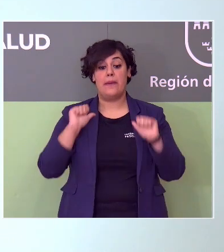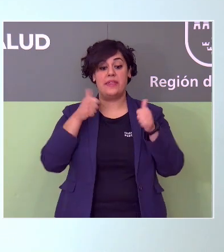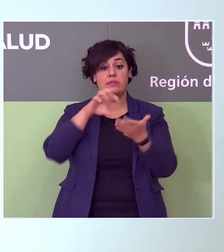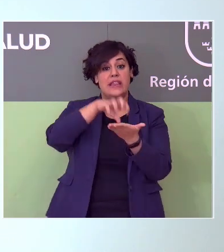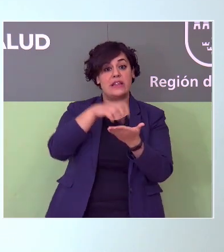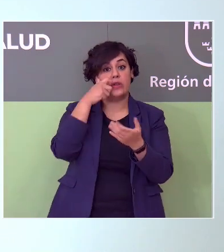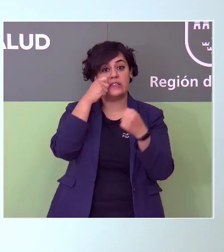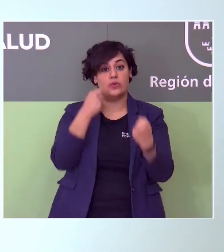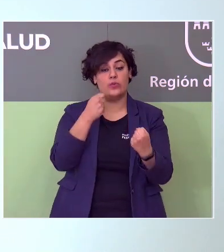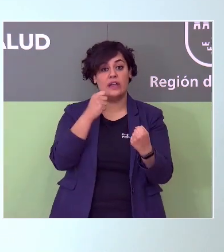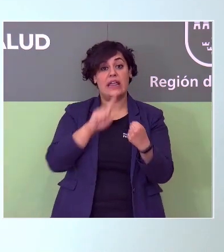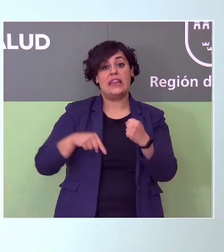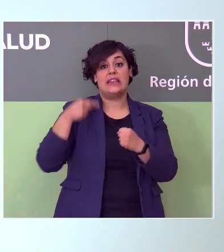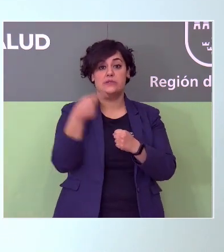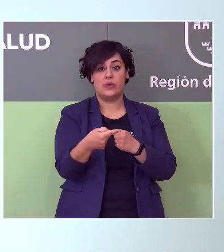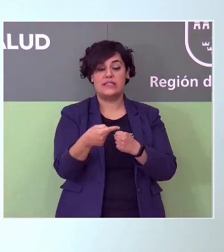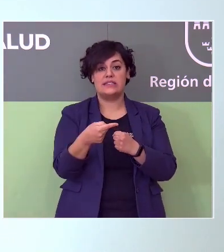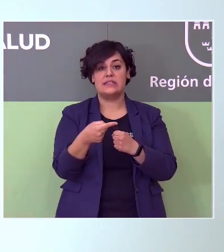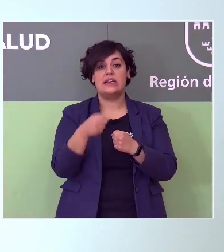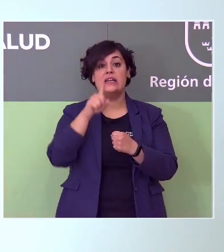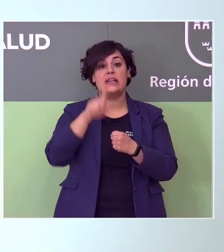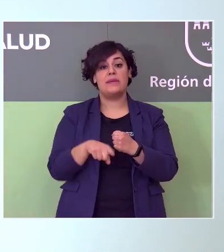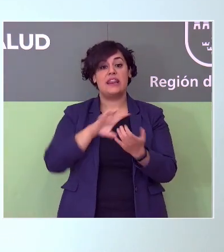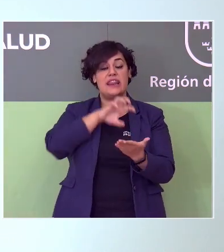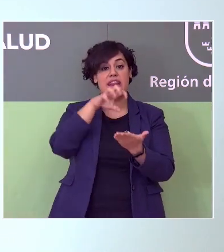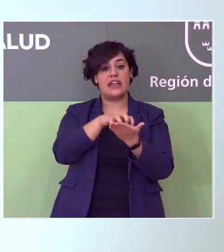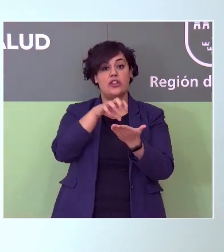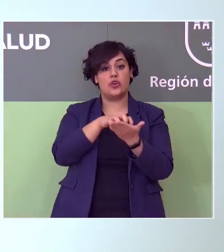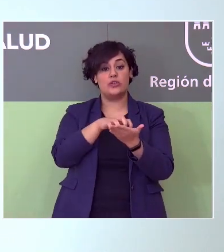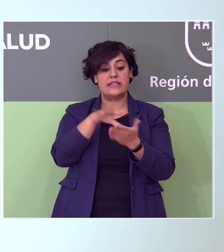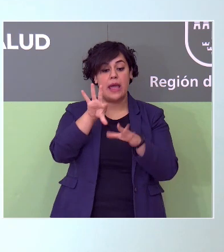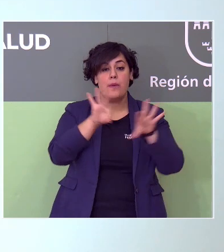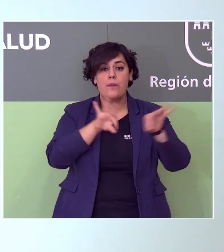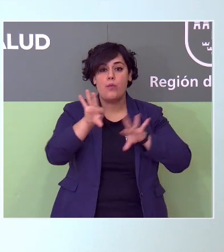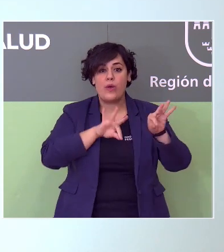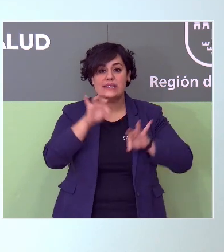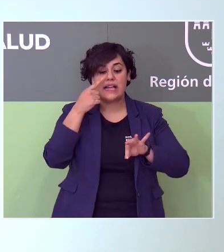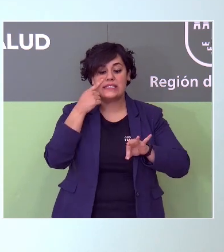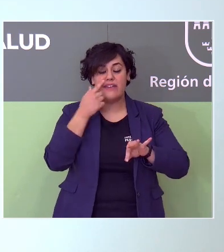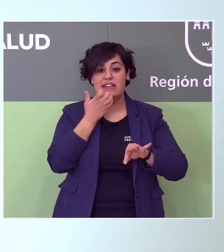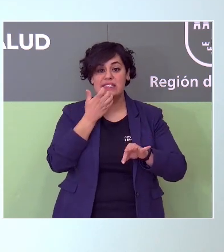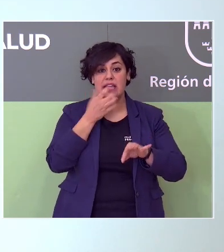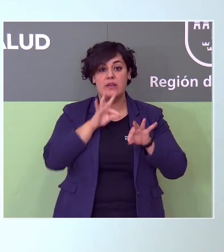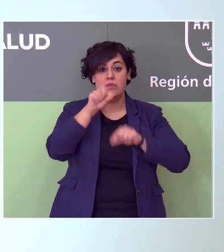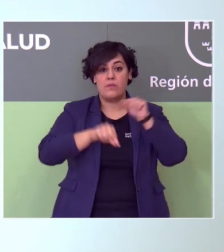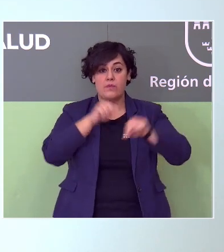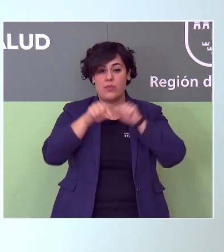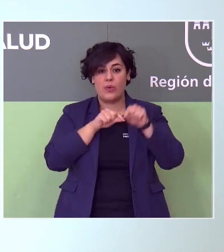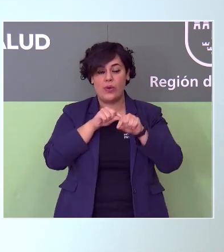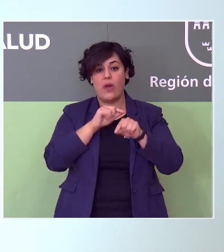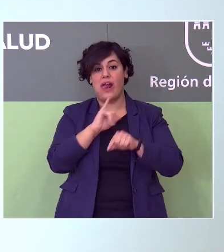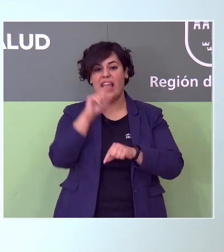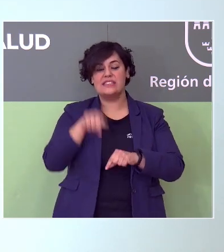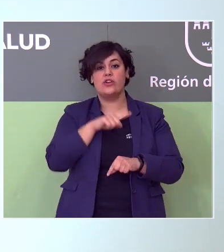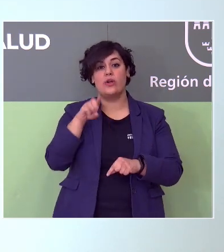que se suman a los centros que obtenemos muestras para la detección de virus mediante PCR, en los hospitales de La